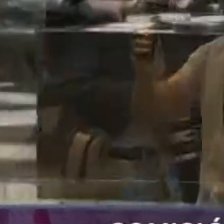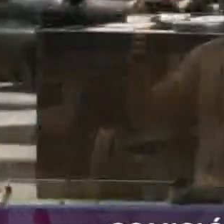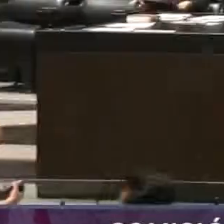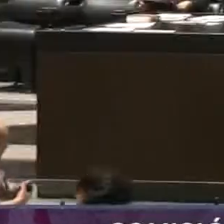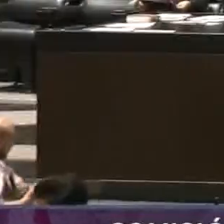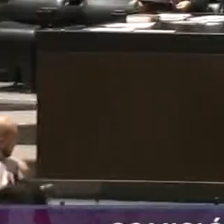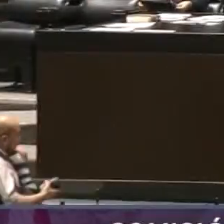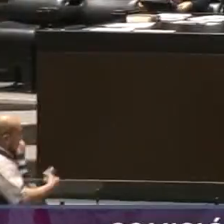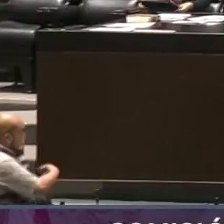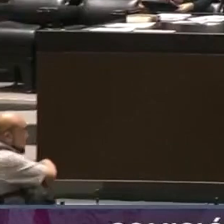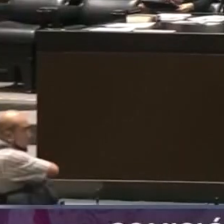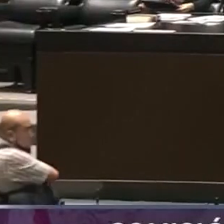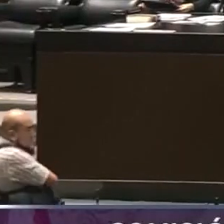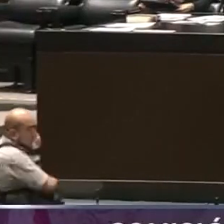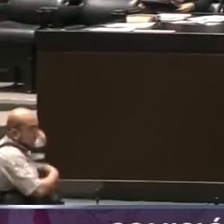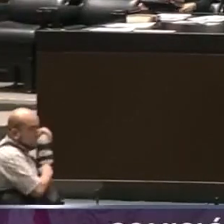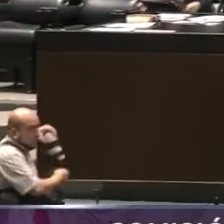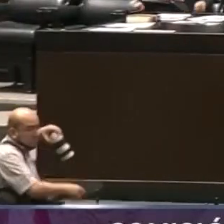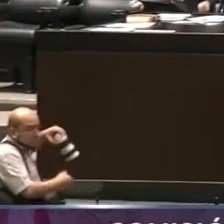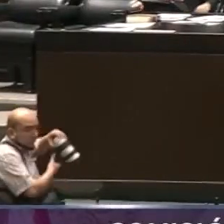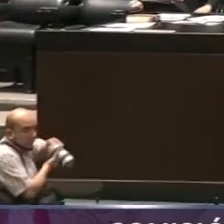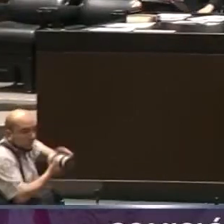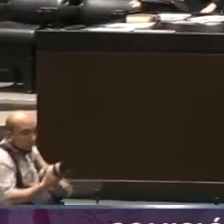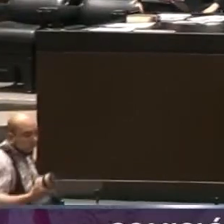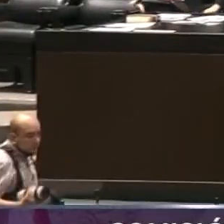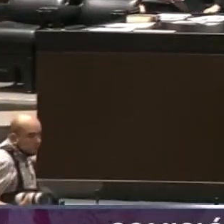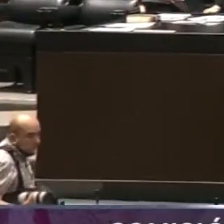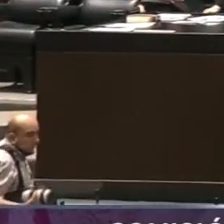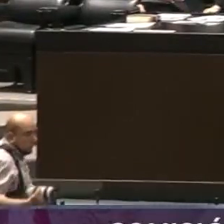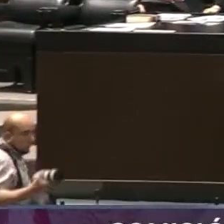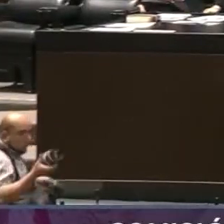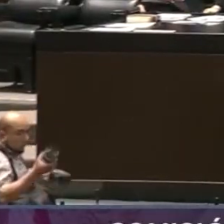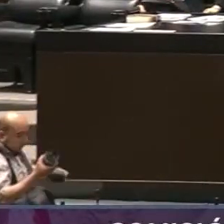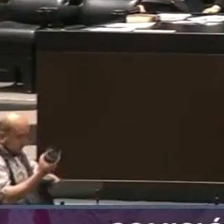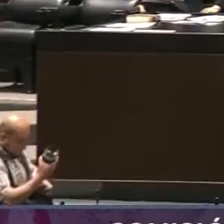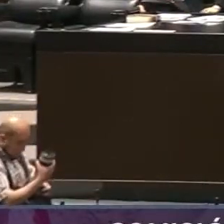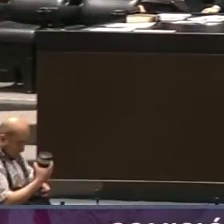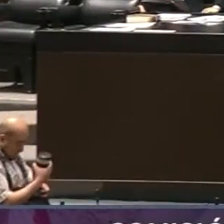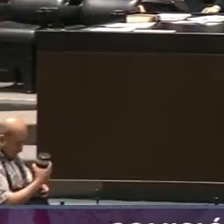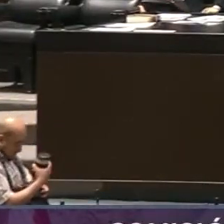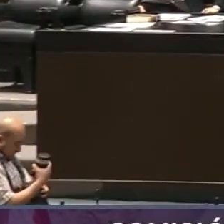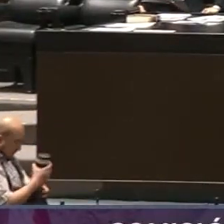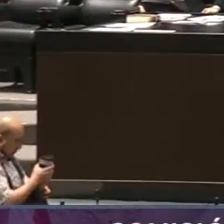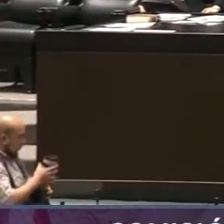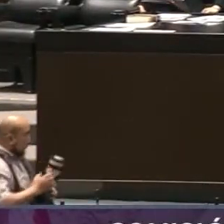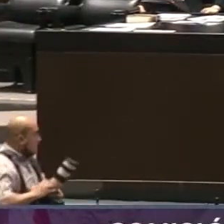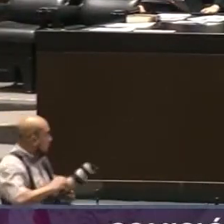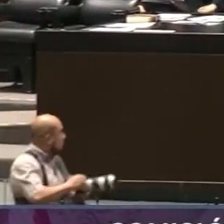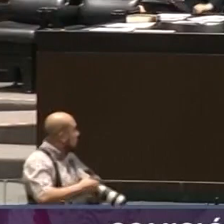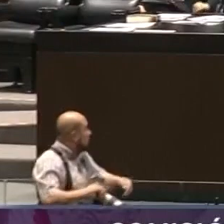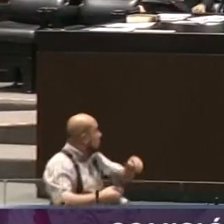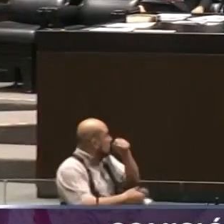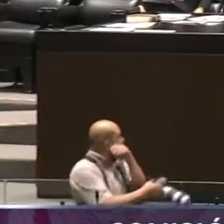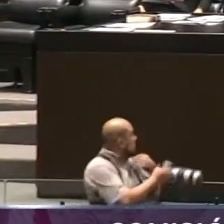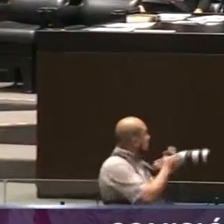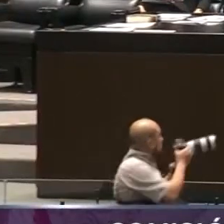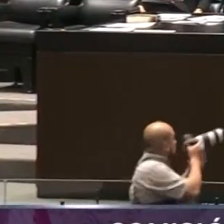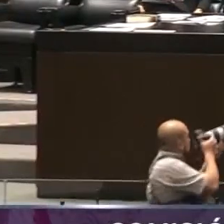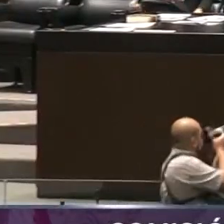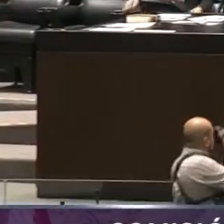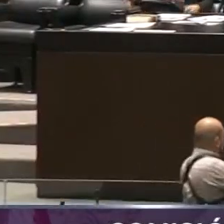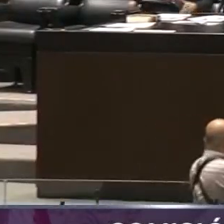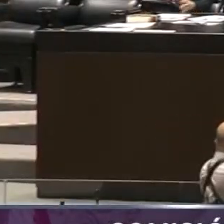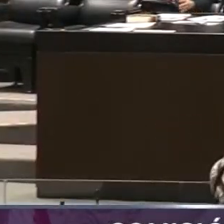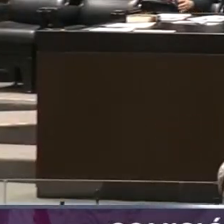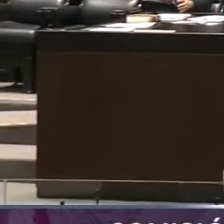enfrentando de muertos y personas desaparecidas y en un caso como este como el que estamos viviendo mucho